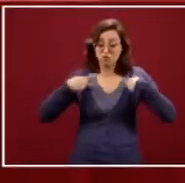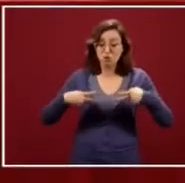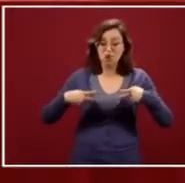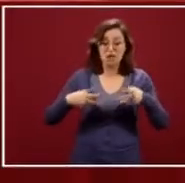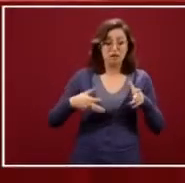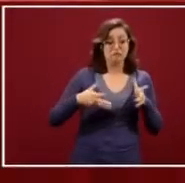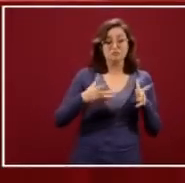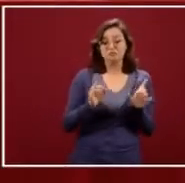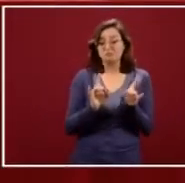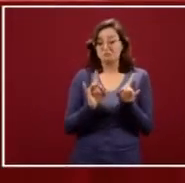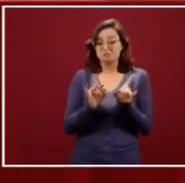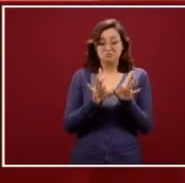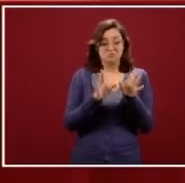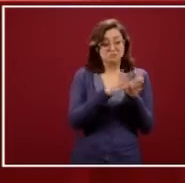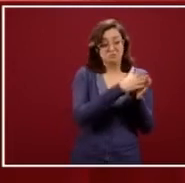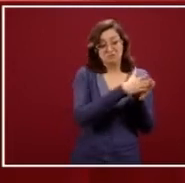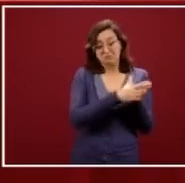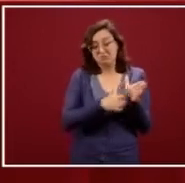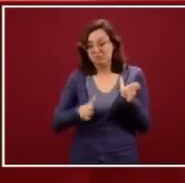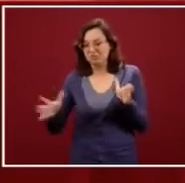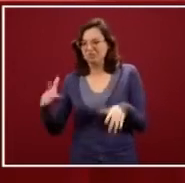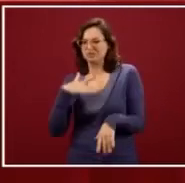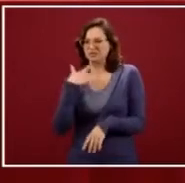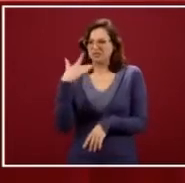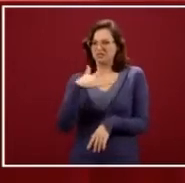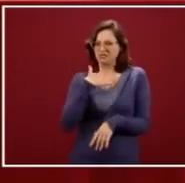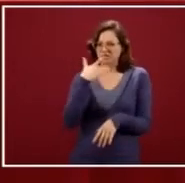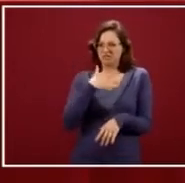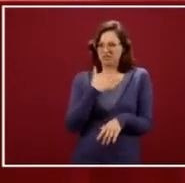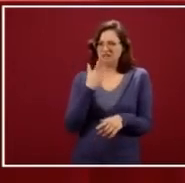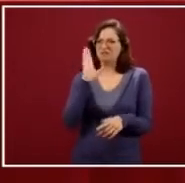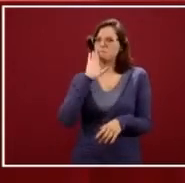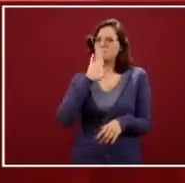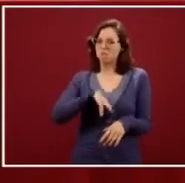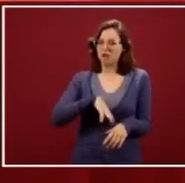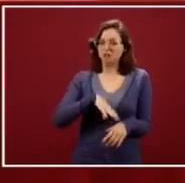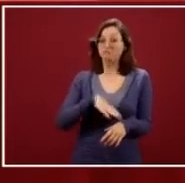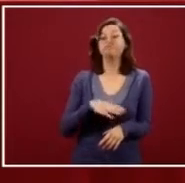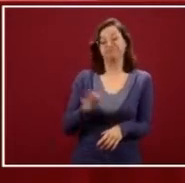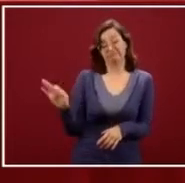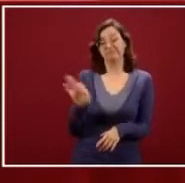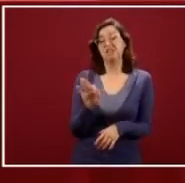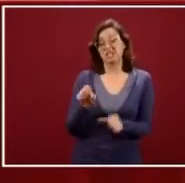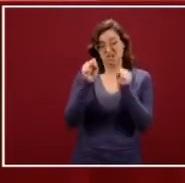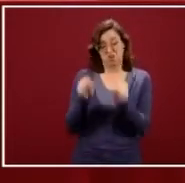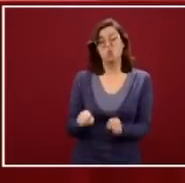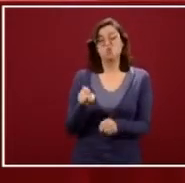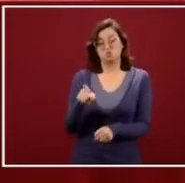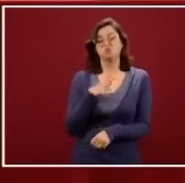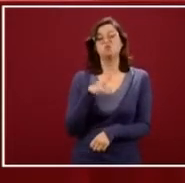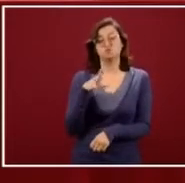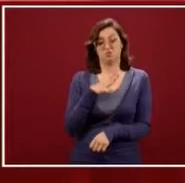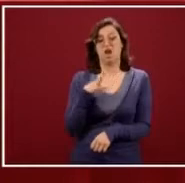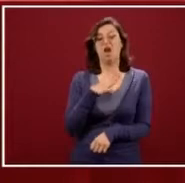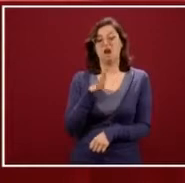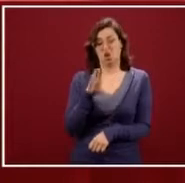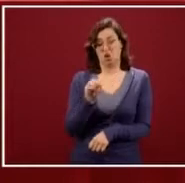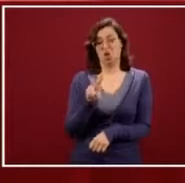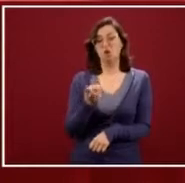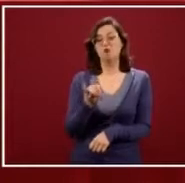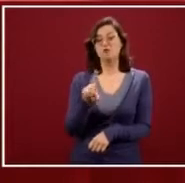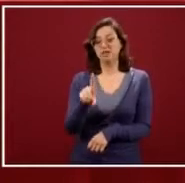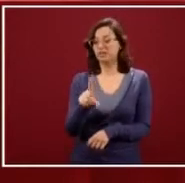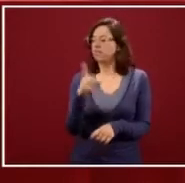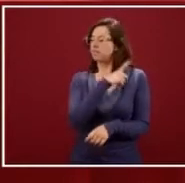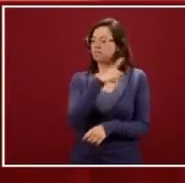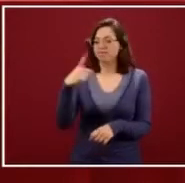toda esta fase de la epidemia que presentara los síntomas característicos, lo más probable es que tuviera coronavirus y se le debe